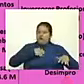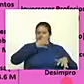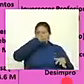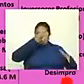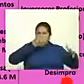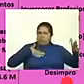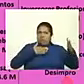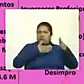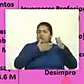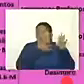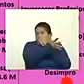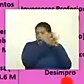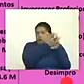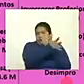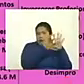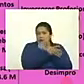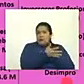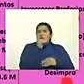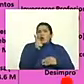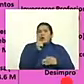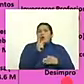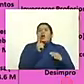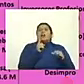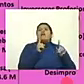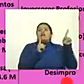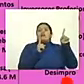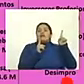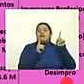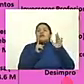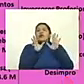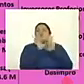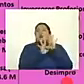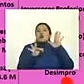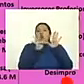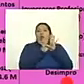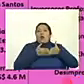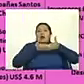Porque está en el contrato Tunjuelo Canoas en la ciudad de Bogotá.